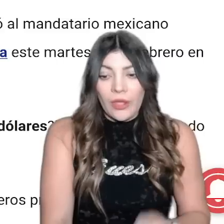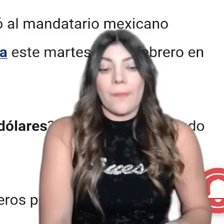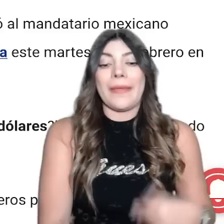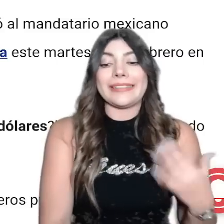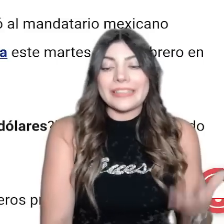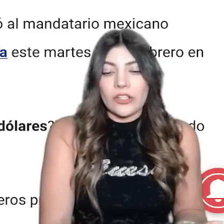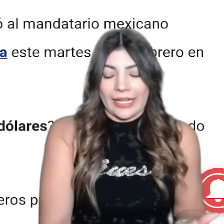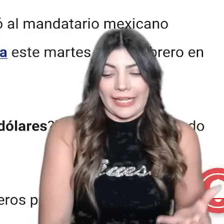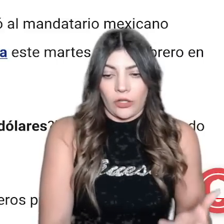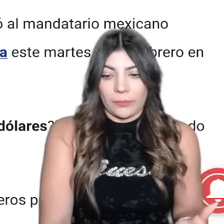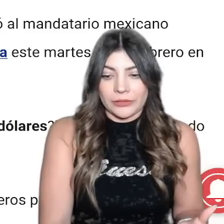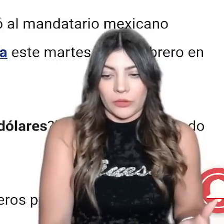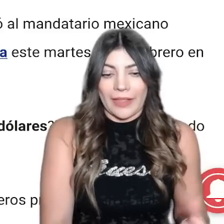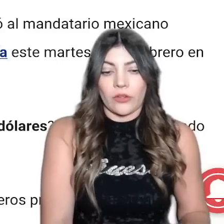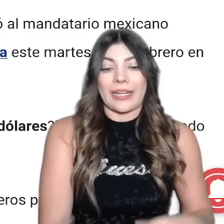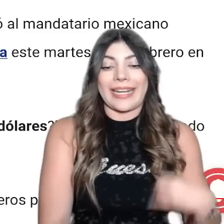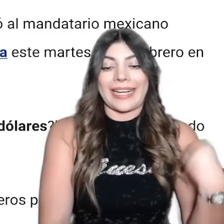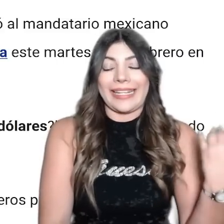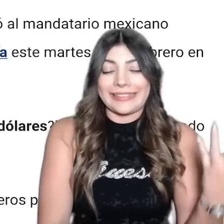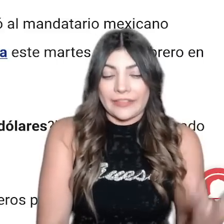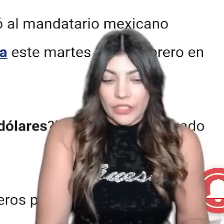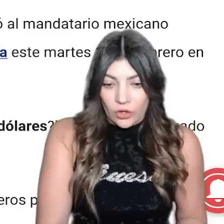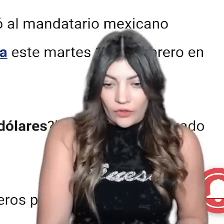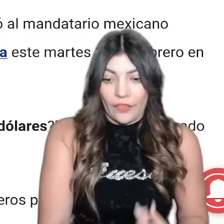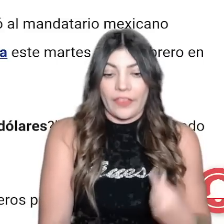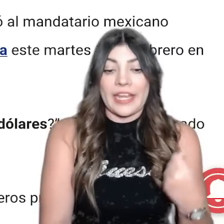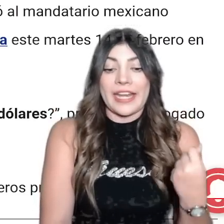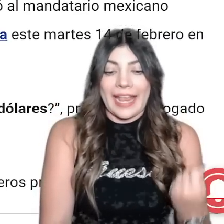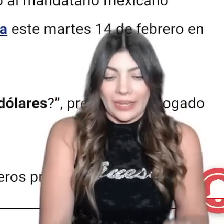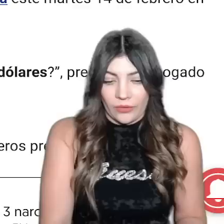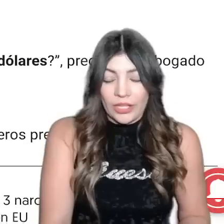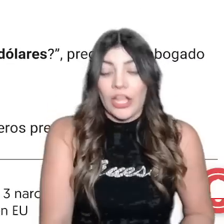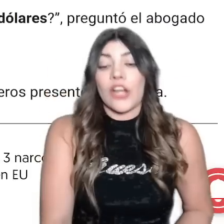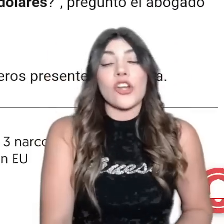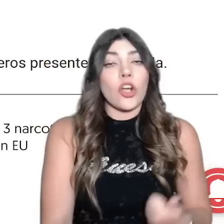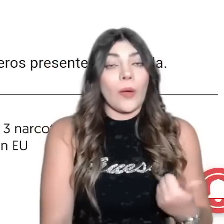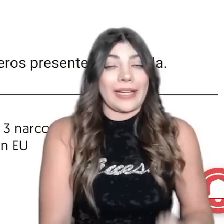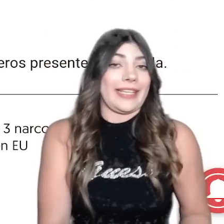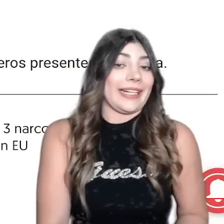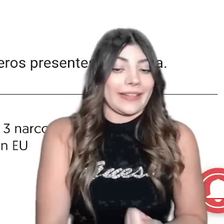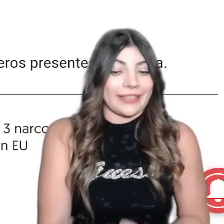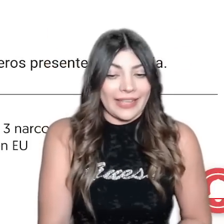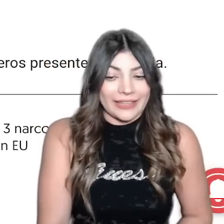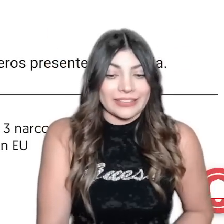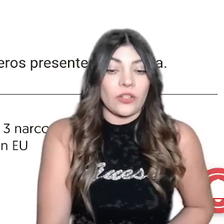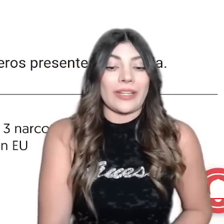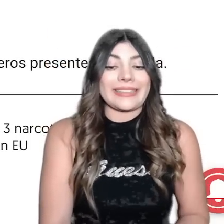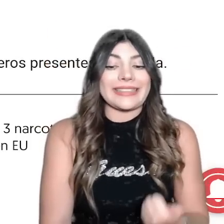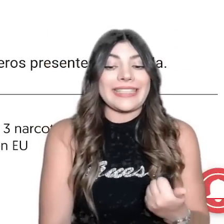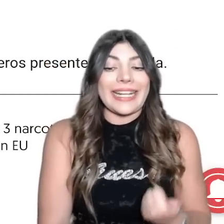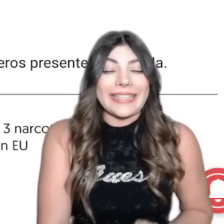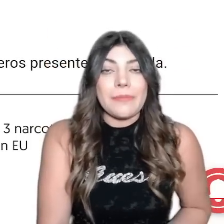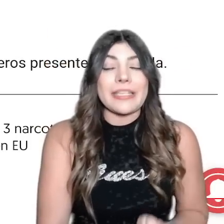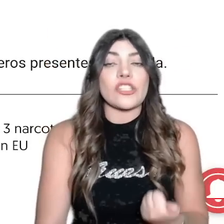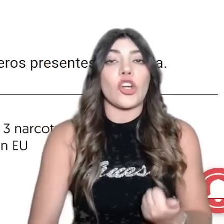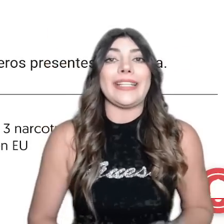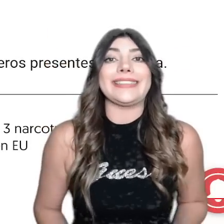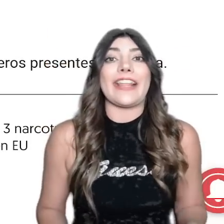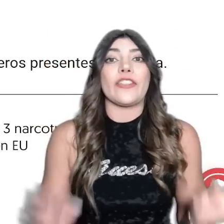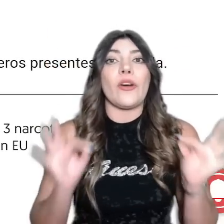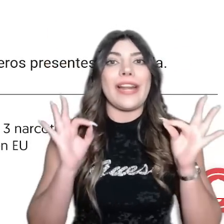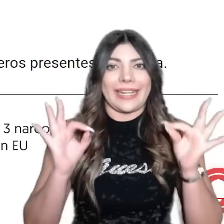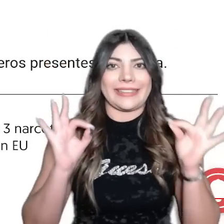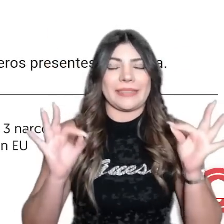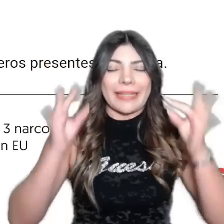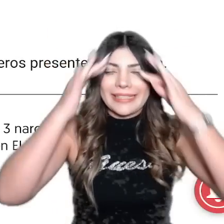abogado, menciona que López Obrador recibió dinero. No cualquier cantidad, sino que 7 millones